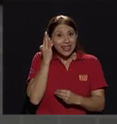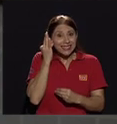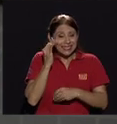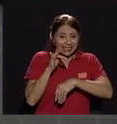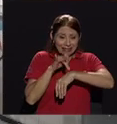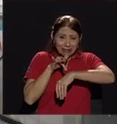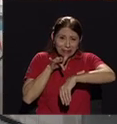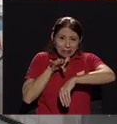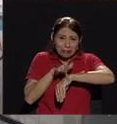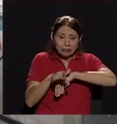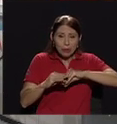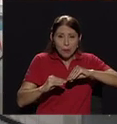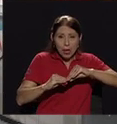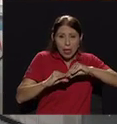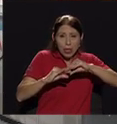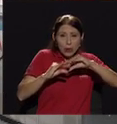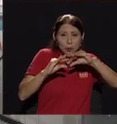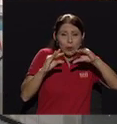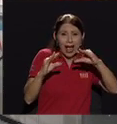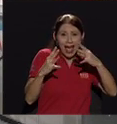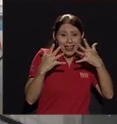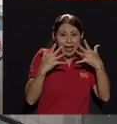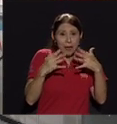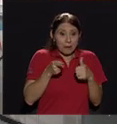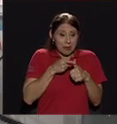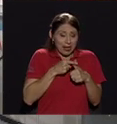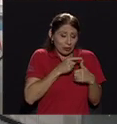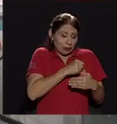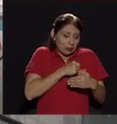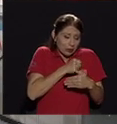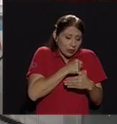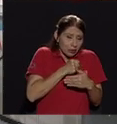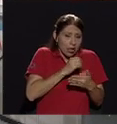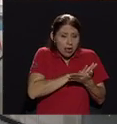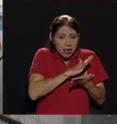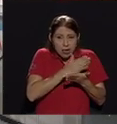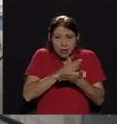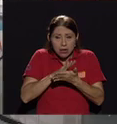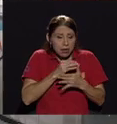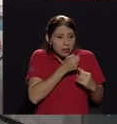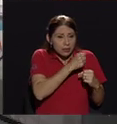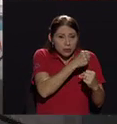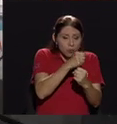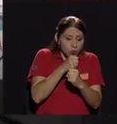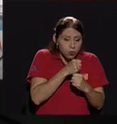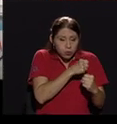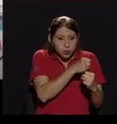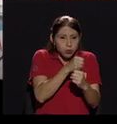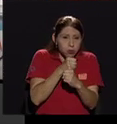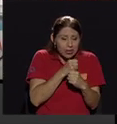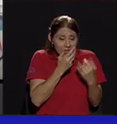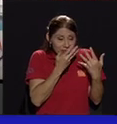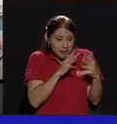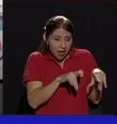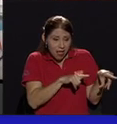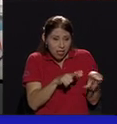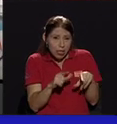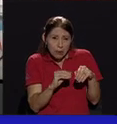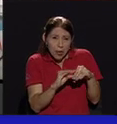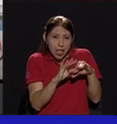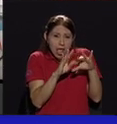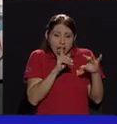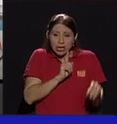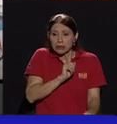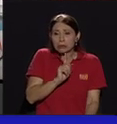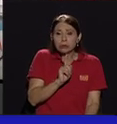dejando fogones, dejando la comida hecha, y atravesaron, ¿verdad?, aquella Tigra y La Fortuna de